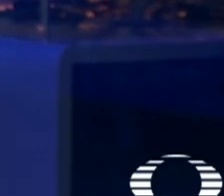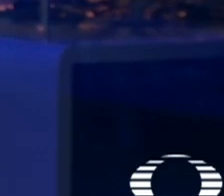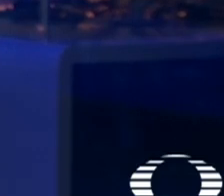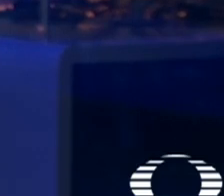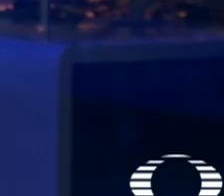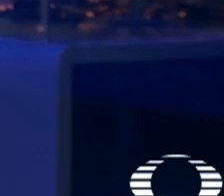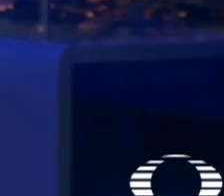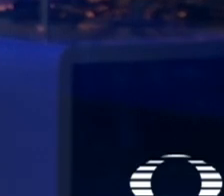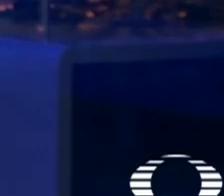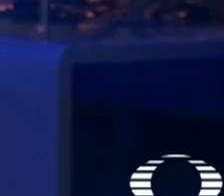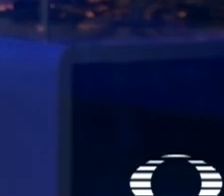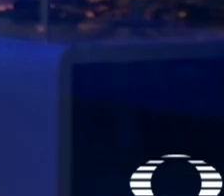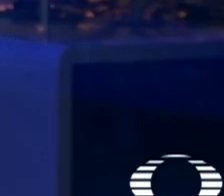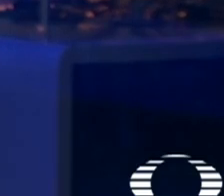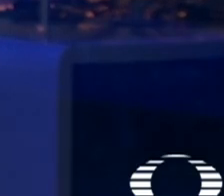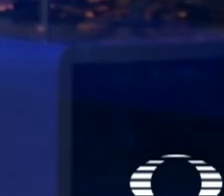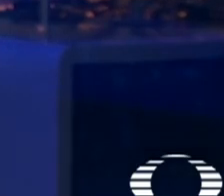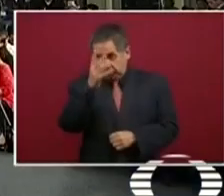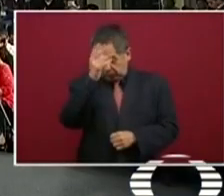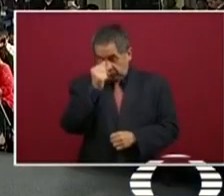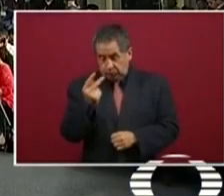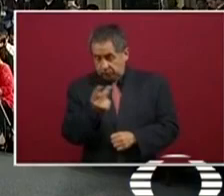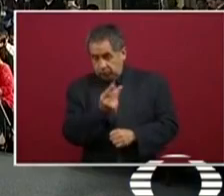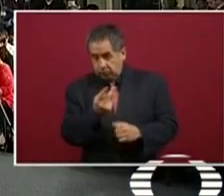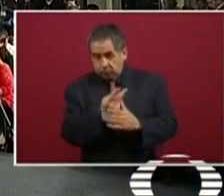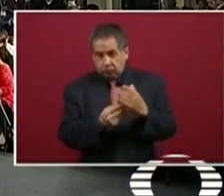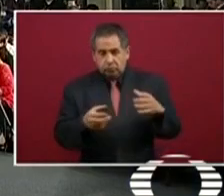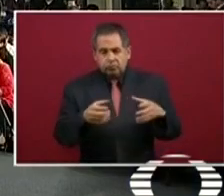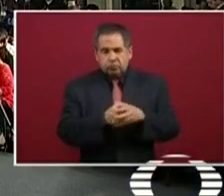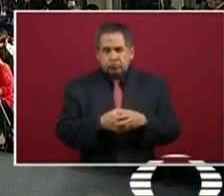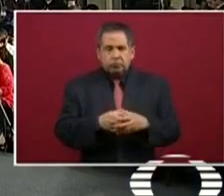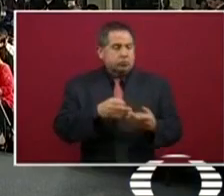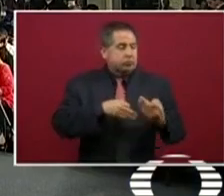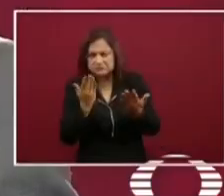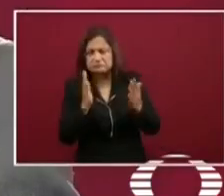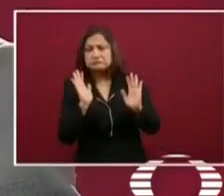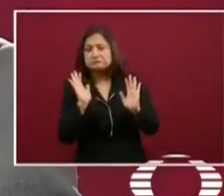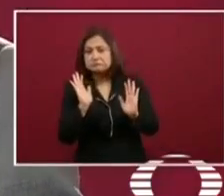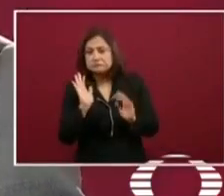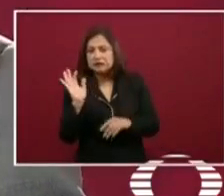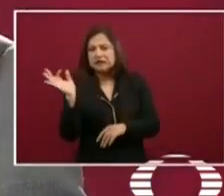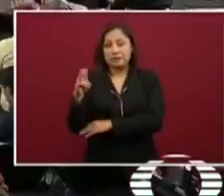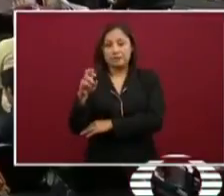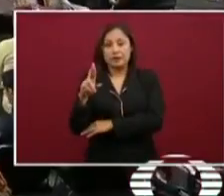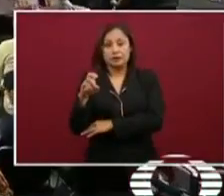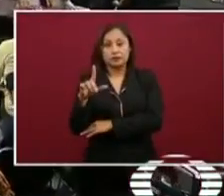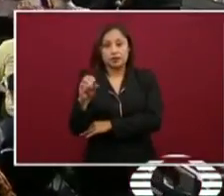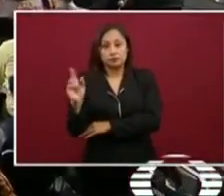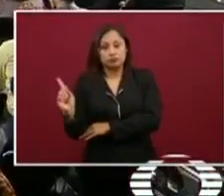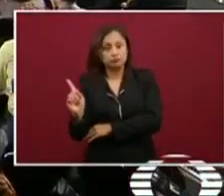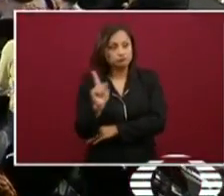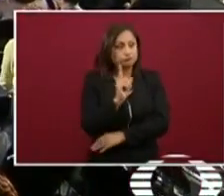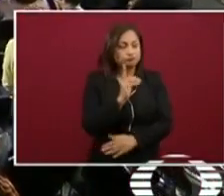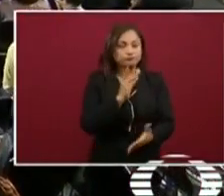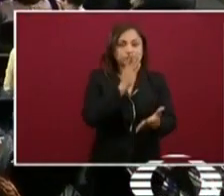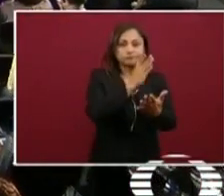posición. Información de Carmen Jaimes. Creo que el presidente Trump va